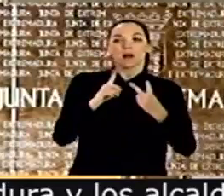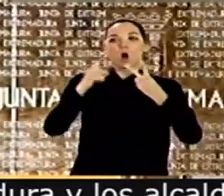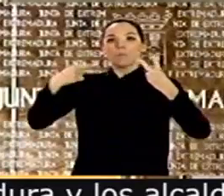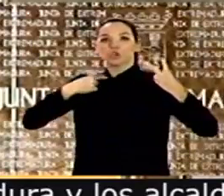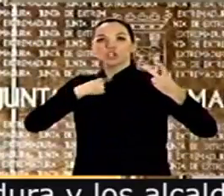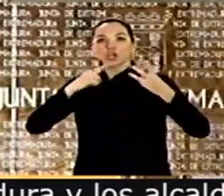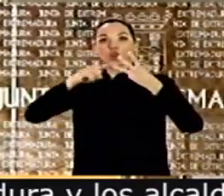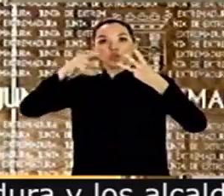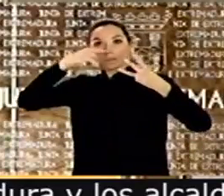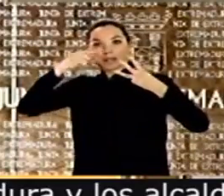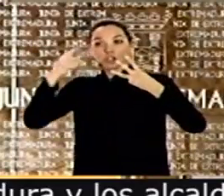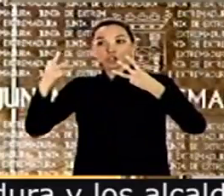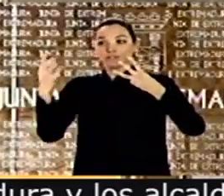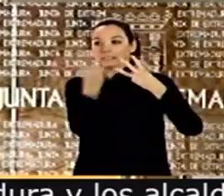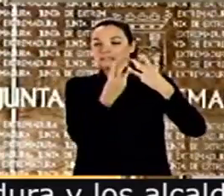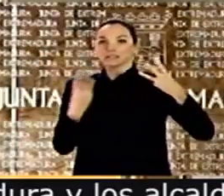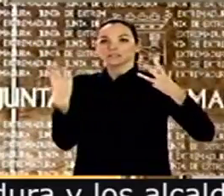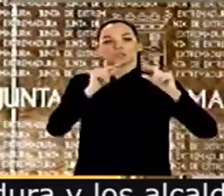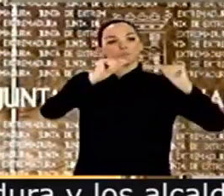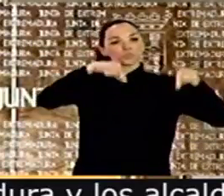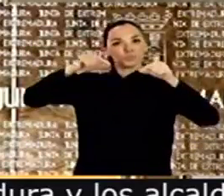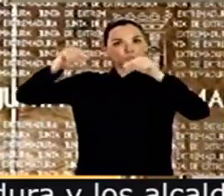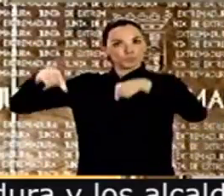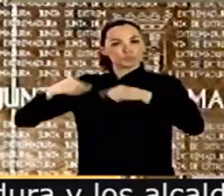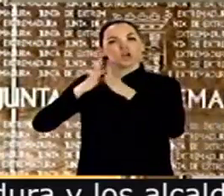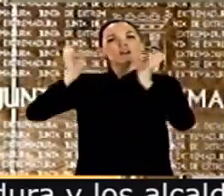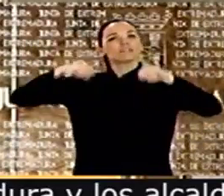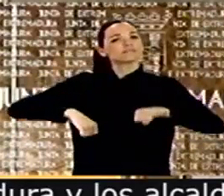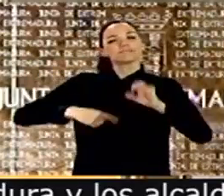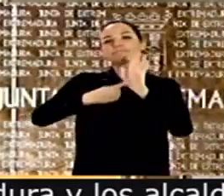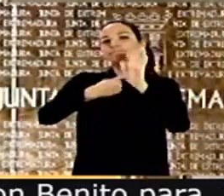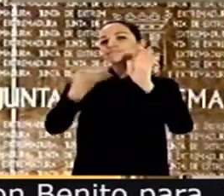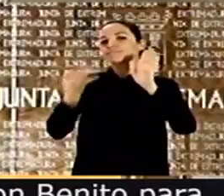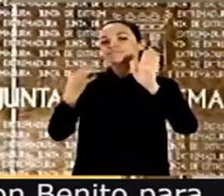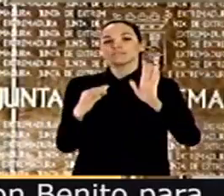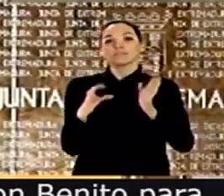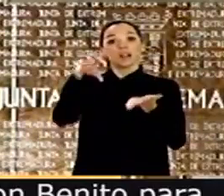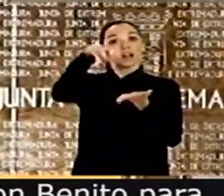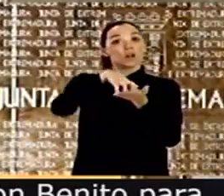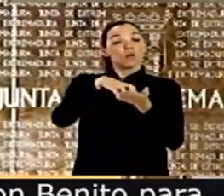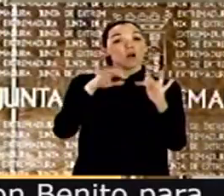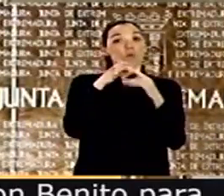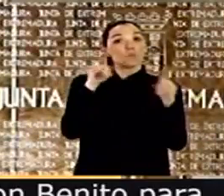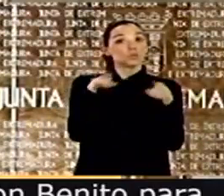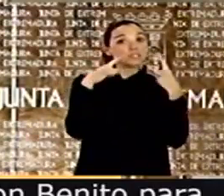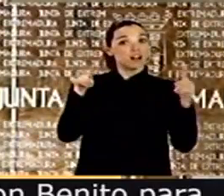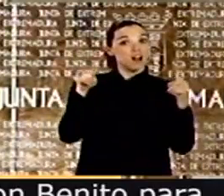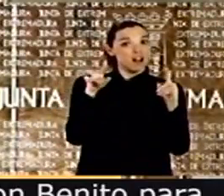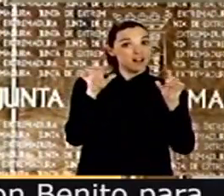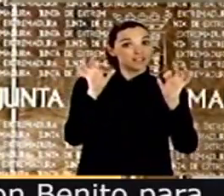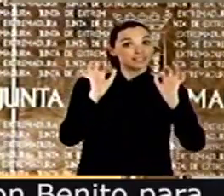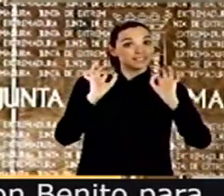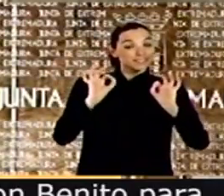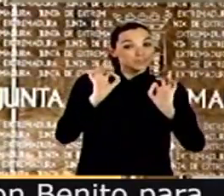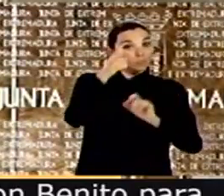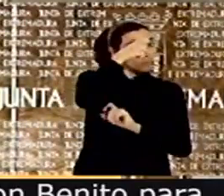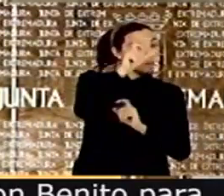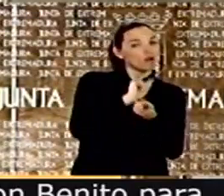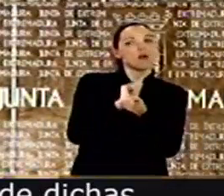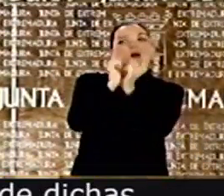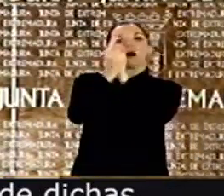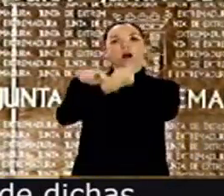de Don Benito para traspasar los conservatorios profesionales de música de dichas localidades a la Junta